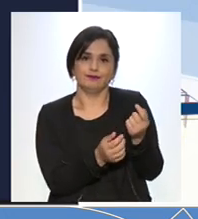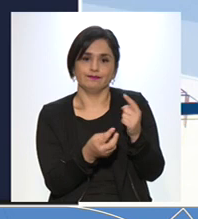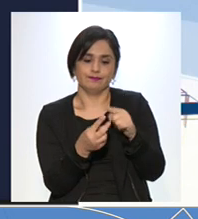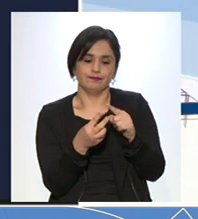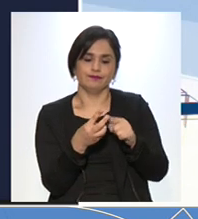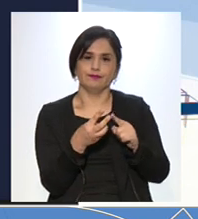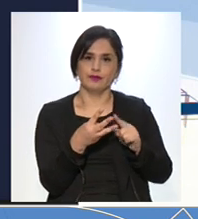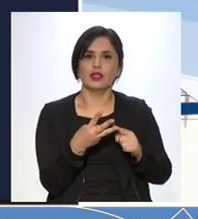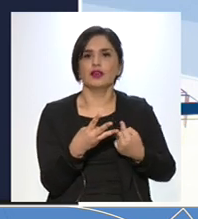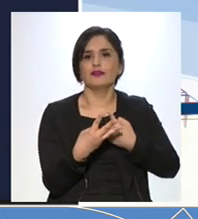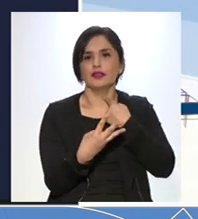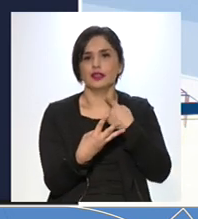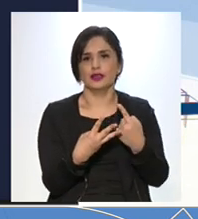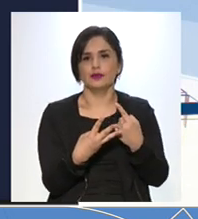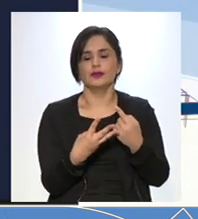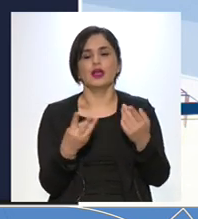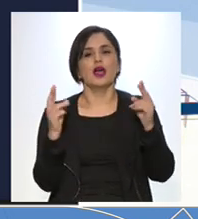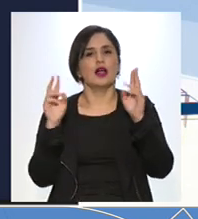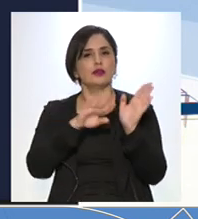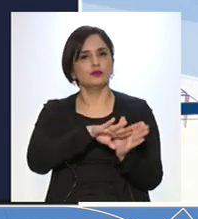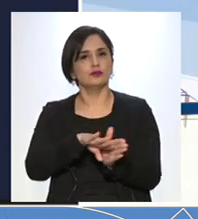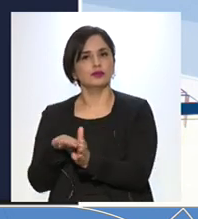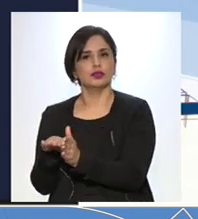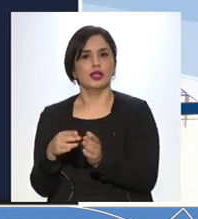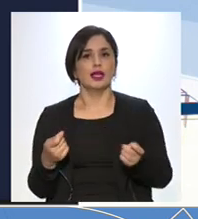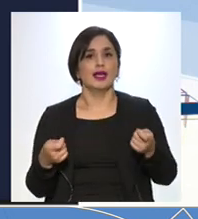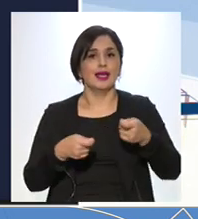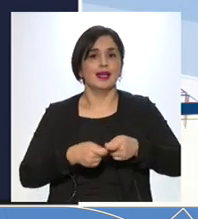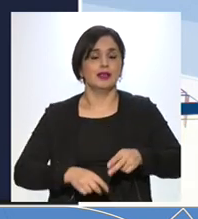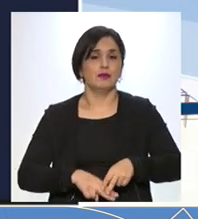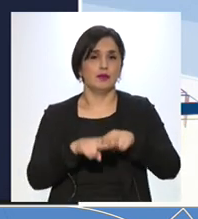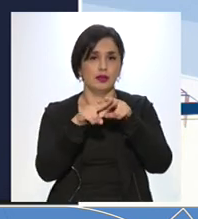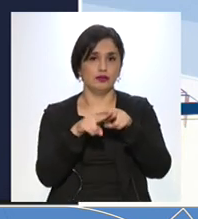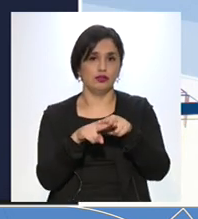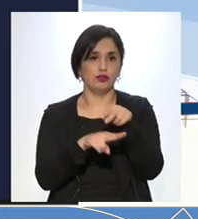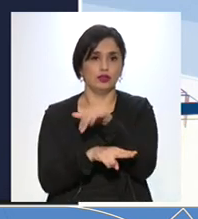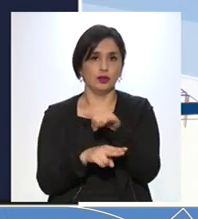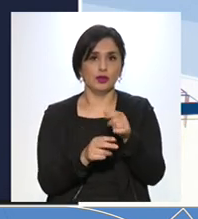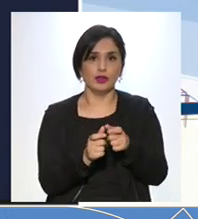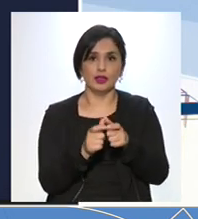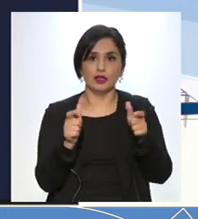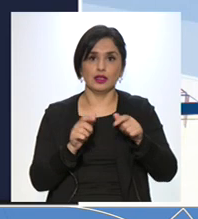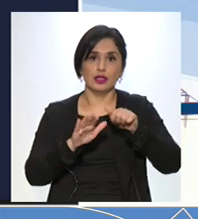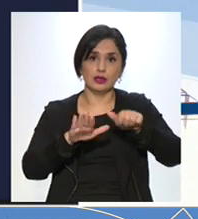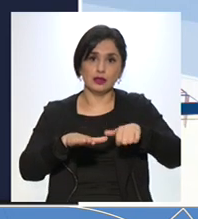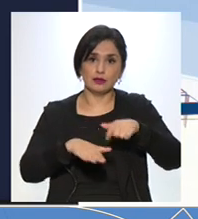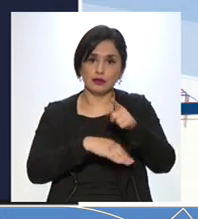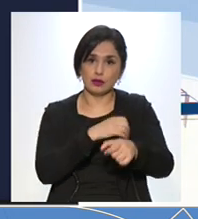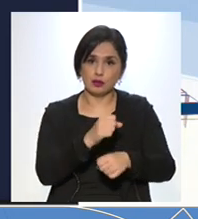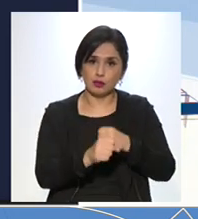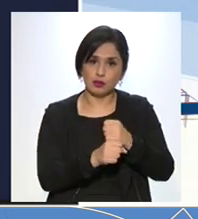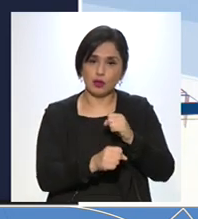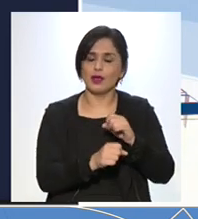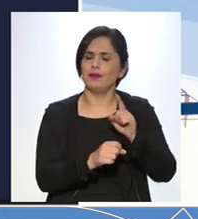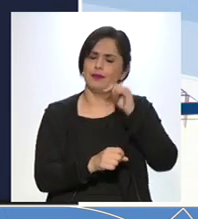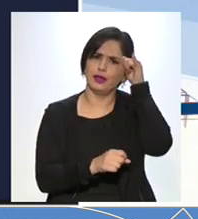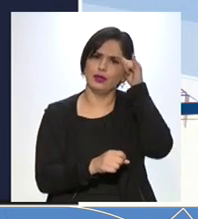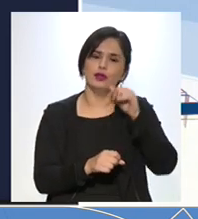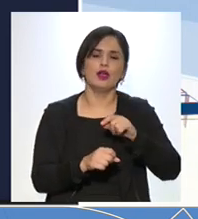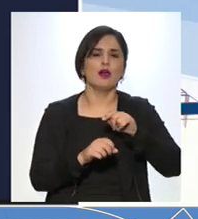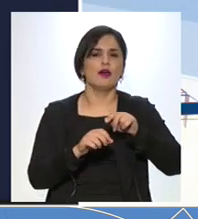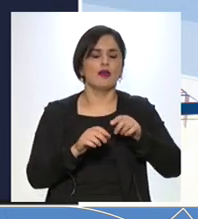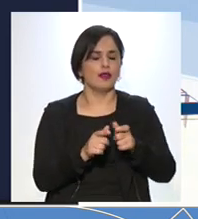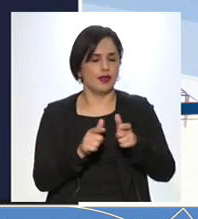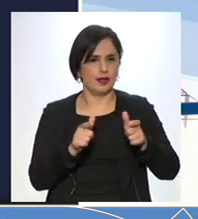cuanto a la inversión, el escenario central prevé que luego de crecer cerca de 16% anual, Este año se manifestará una